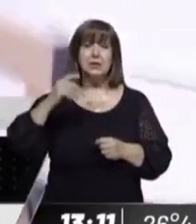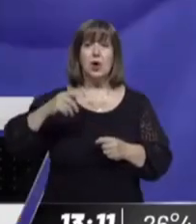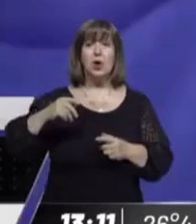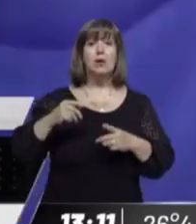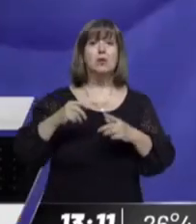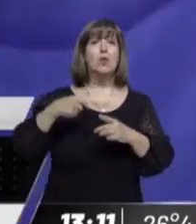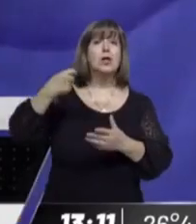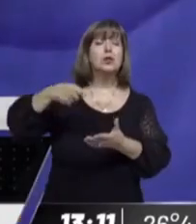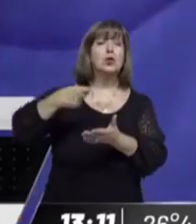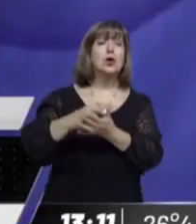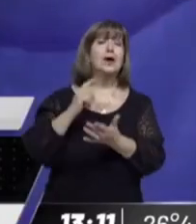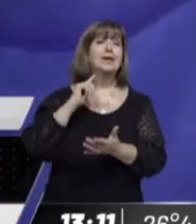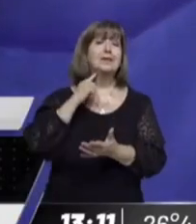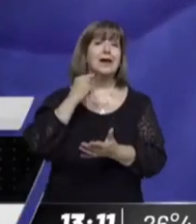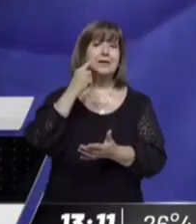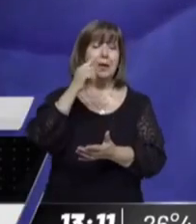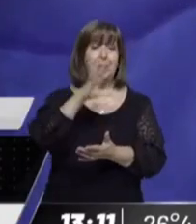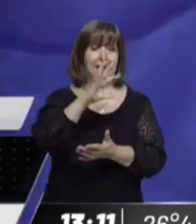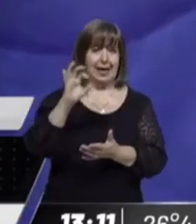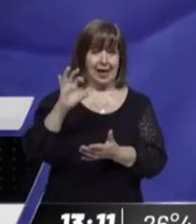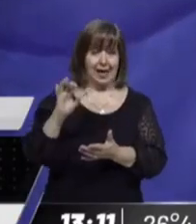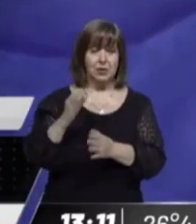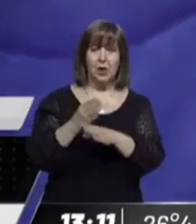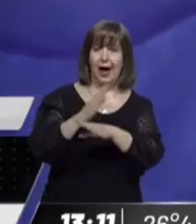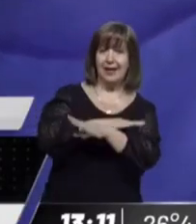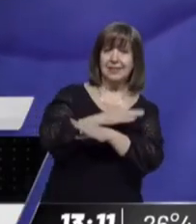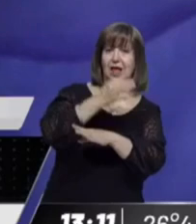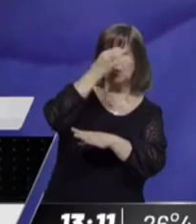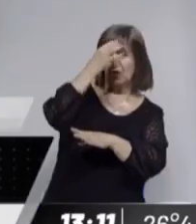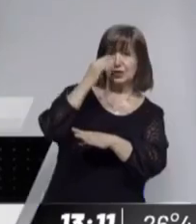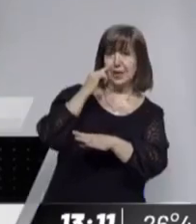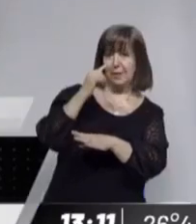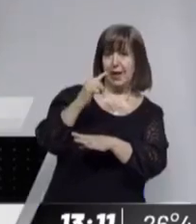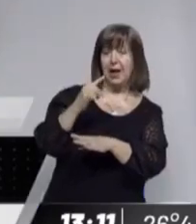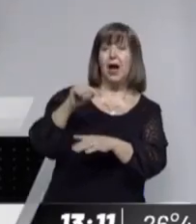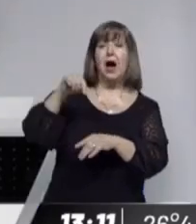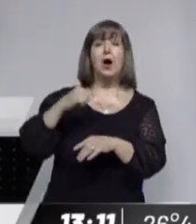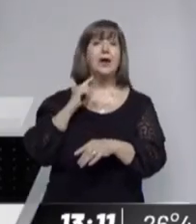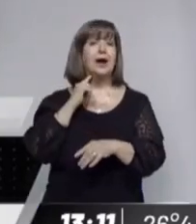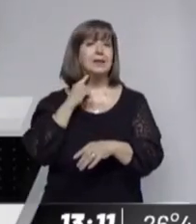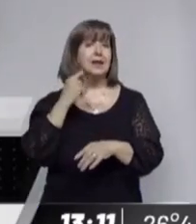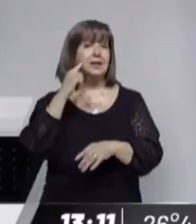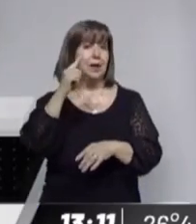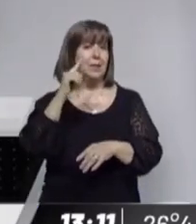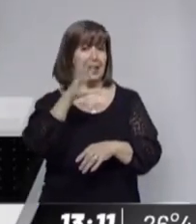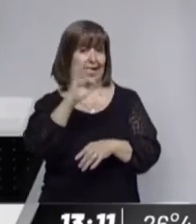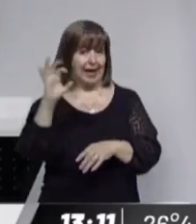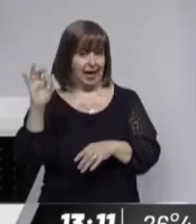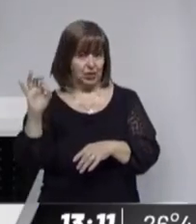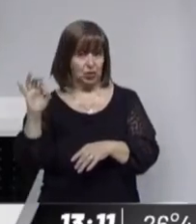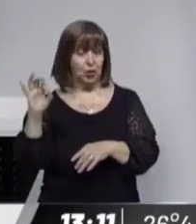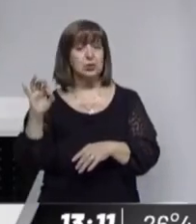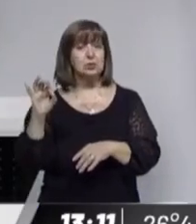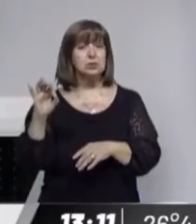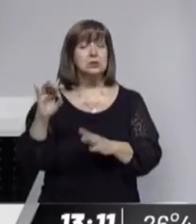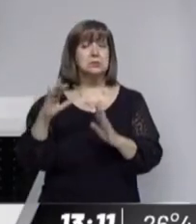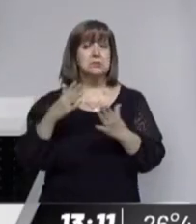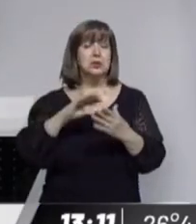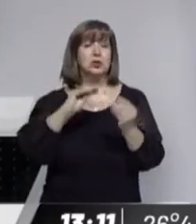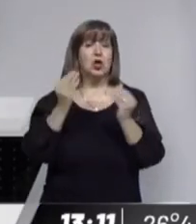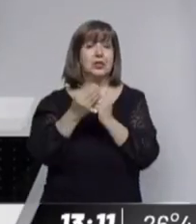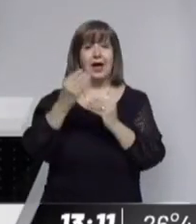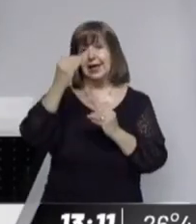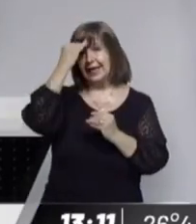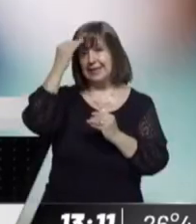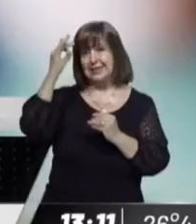asciende a 13500 pesos estaba en 12000 pesos pasó a 13500 el aumento que se da Entonces es del